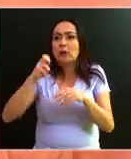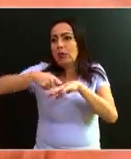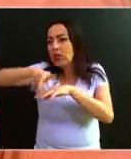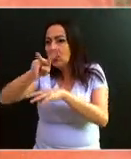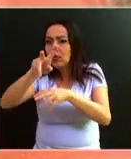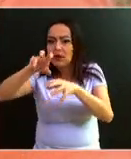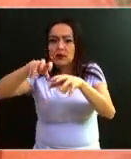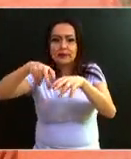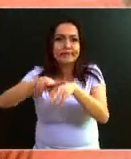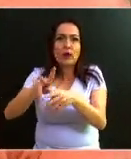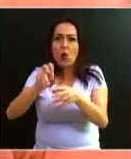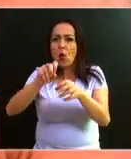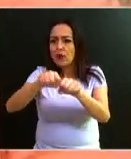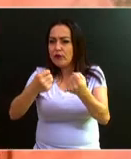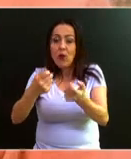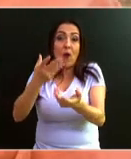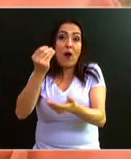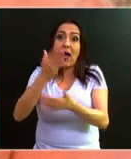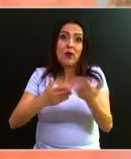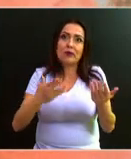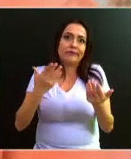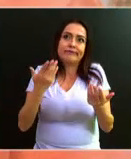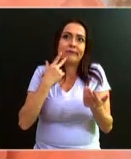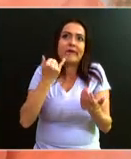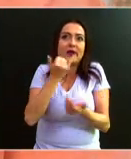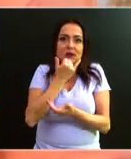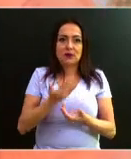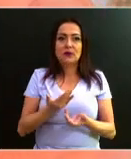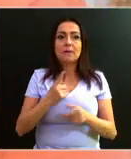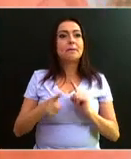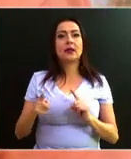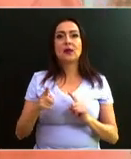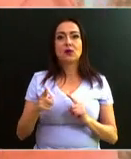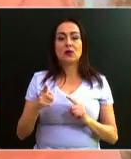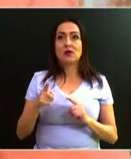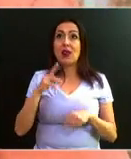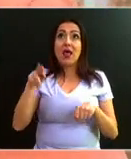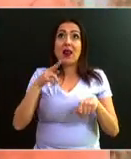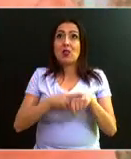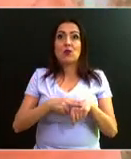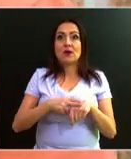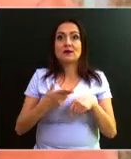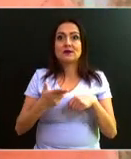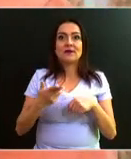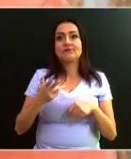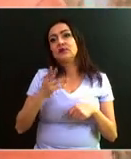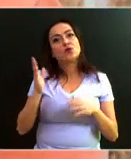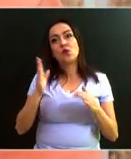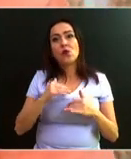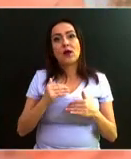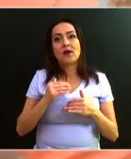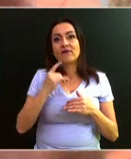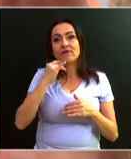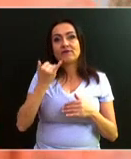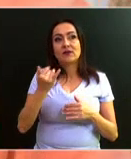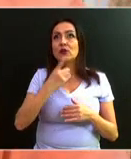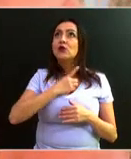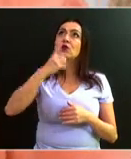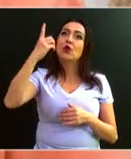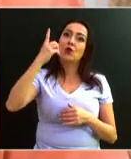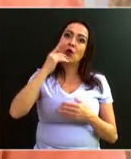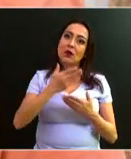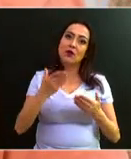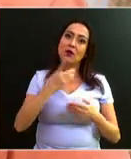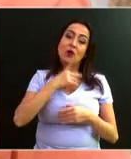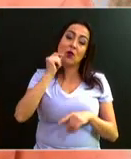presentó, cosas humanas que también fallaron. Pero no, ahí la naturaleza, usted sabe que la naturaleza no hay falla. Ahí Dios, con las cosas de